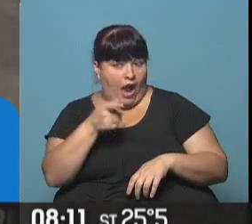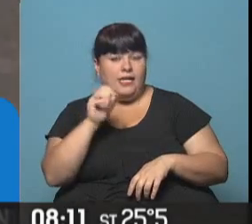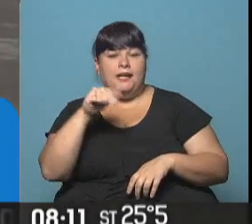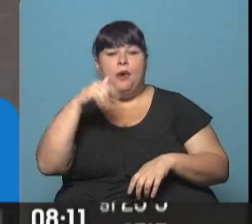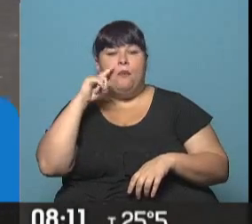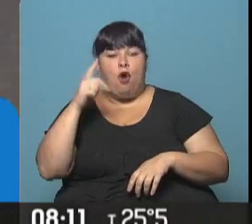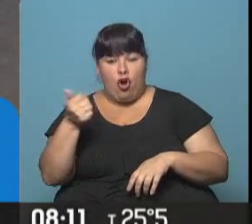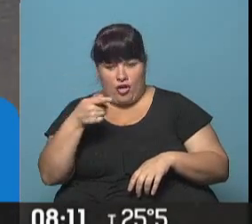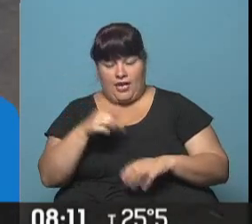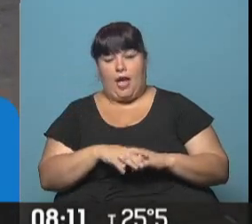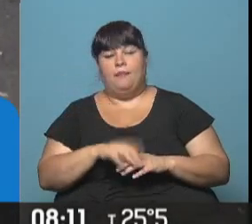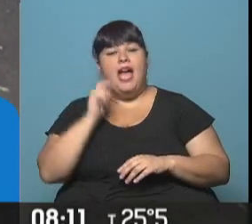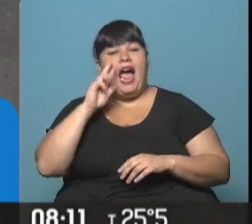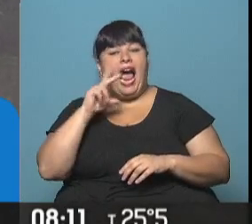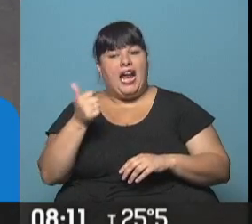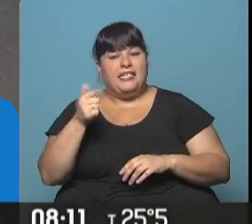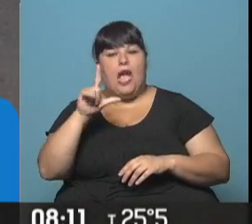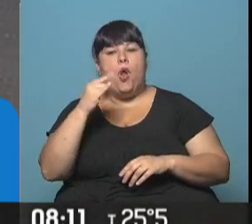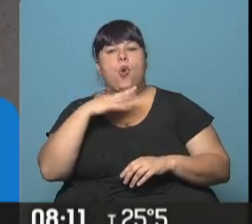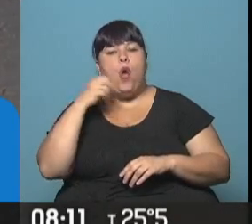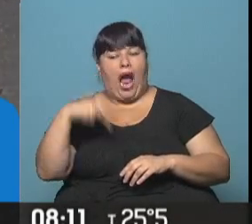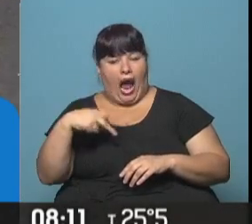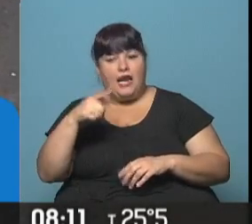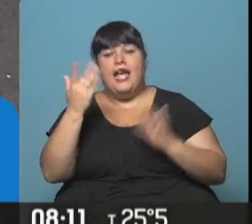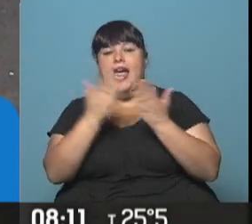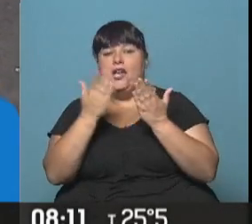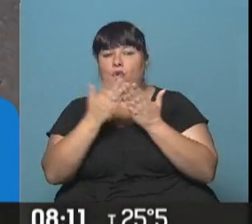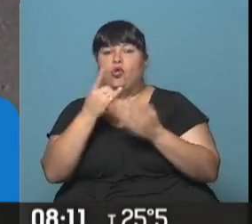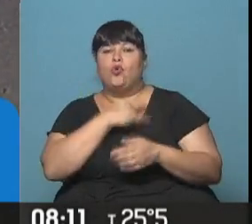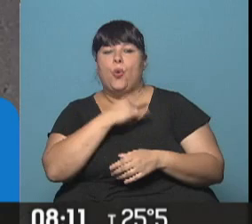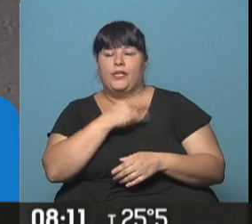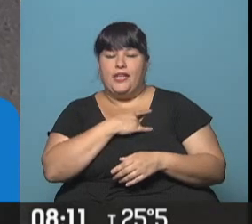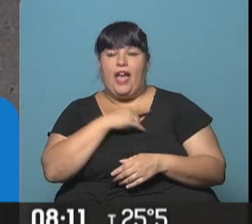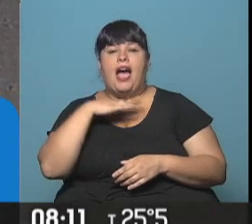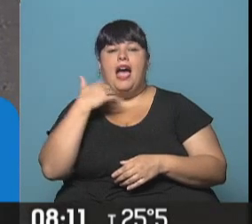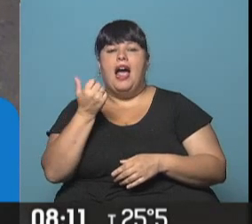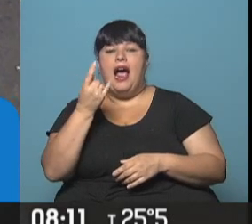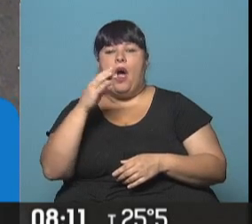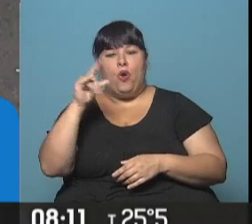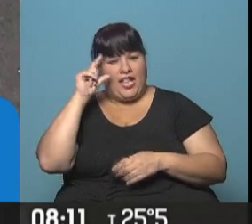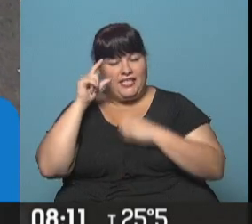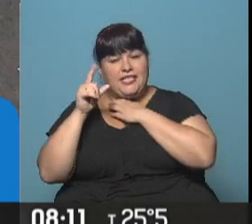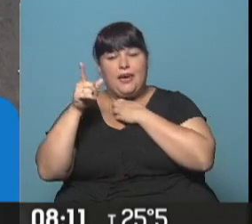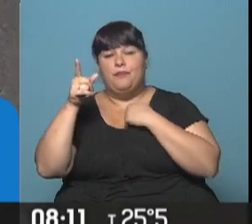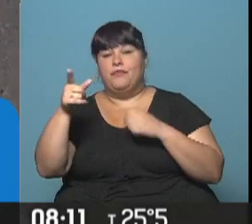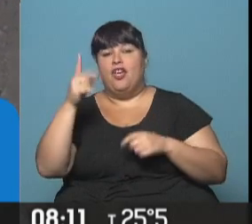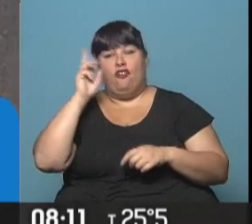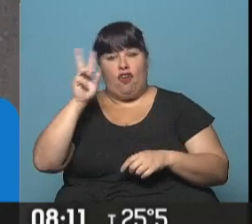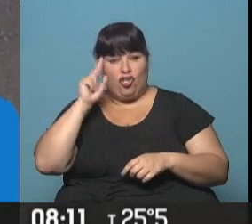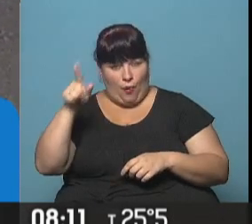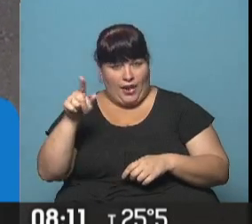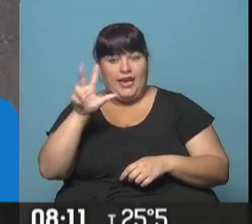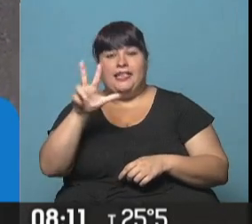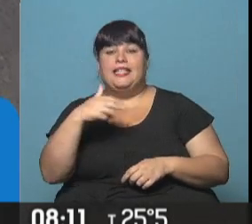llama Mónica García Luján, estudiante en la Universidad Arturo Jauretche, en Florencio Varela,